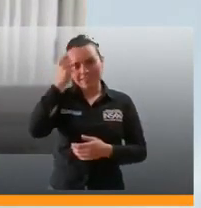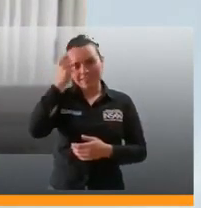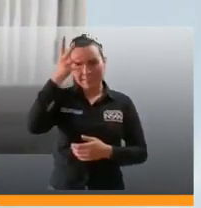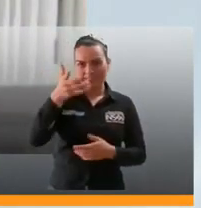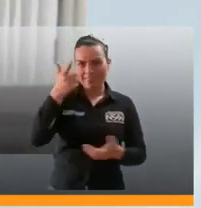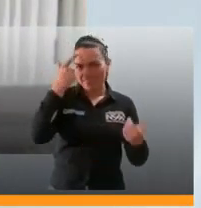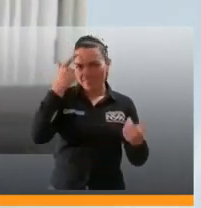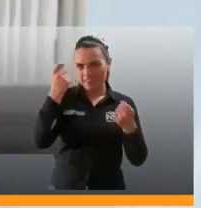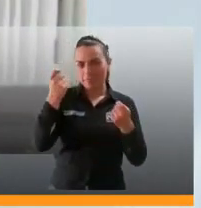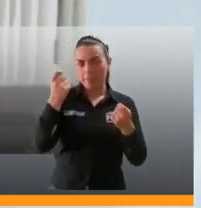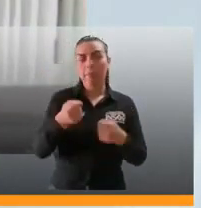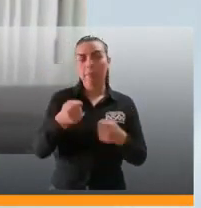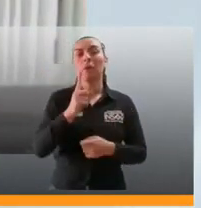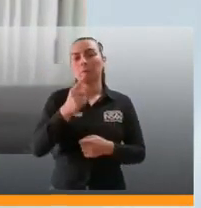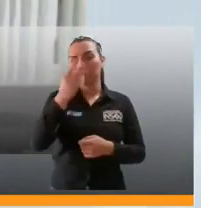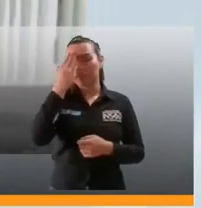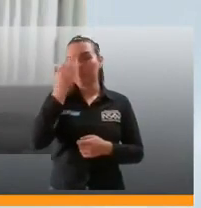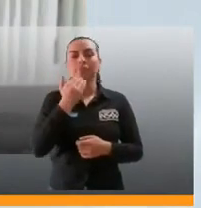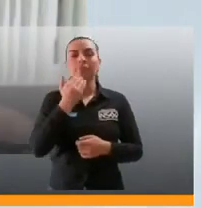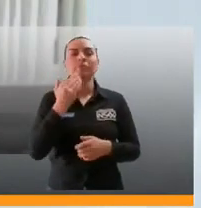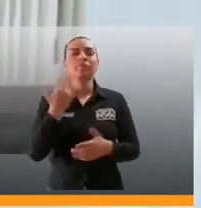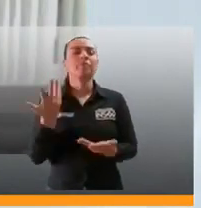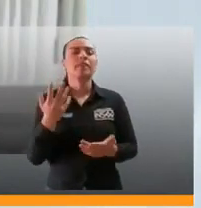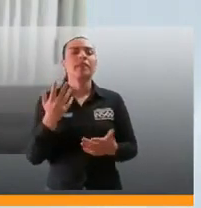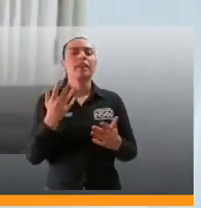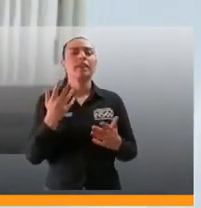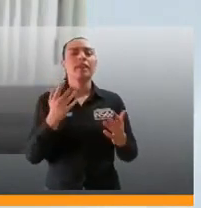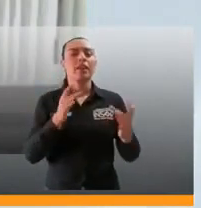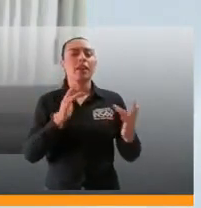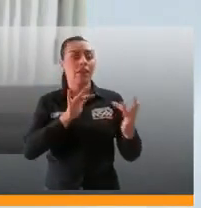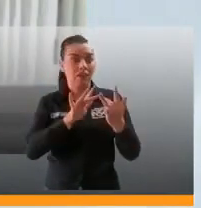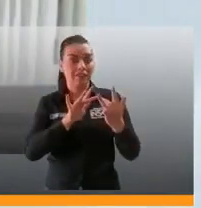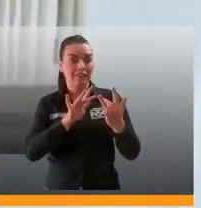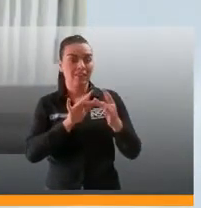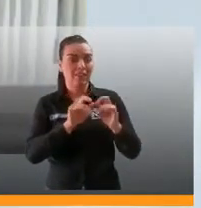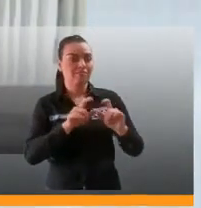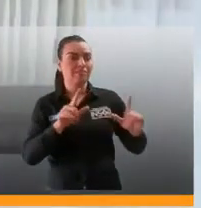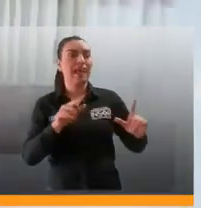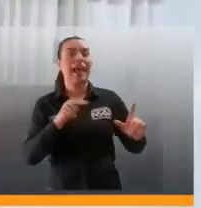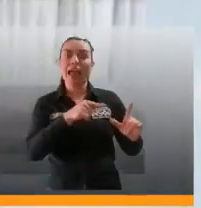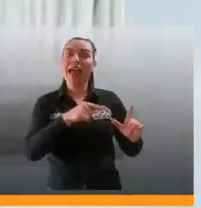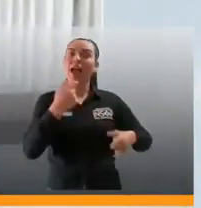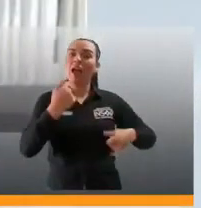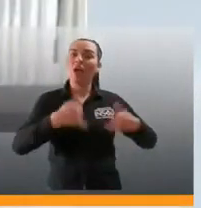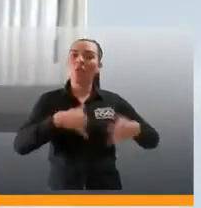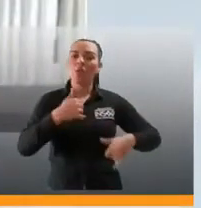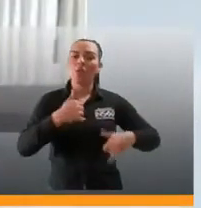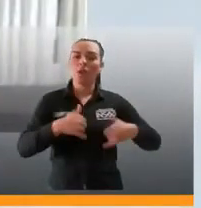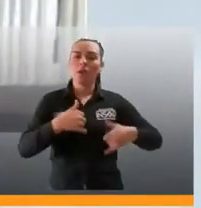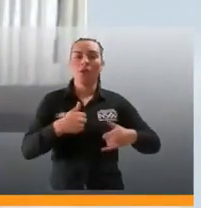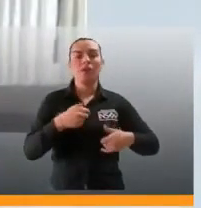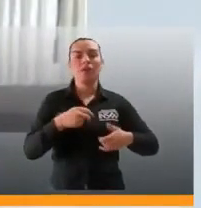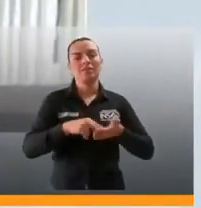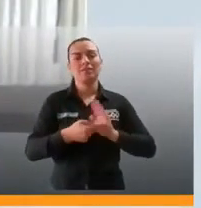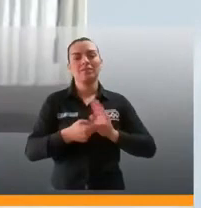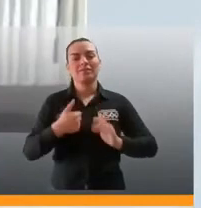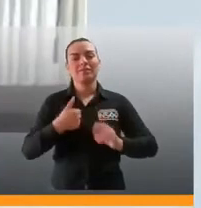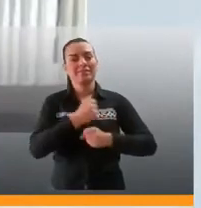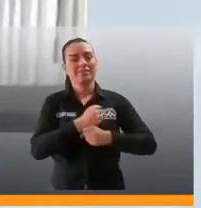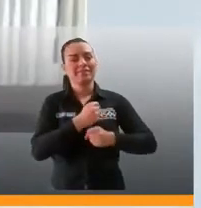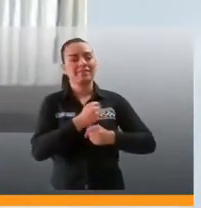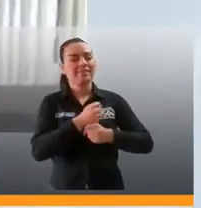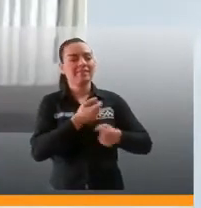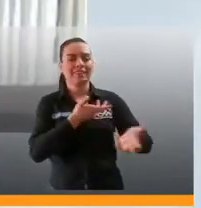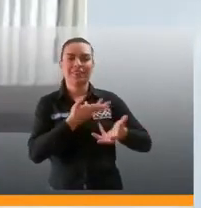a veces cuando yo tengo conectividad digo, quiero un juego y entonces consigo el juego y trabajo a nivel de juego, ¿cierto?